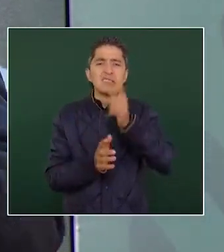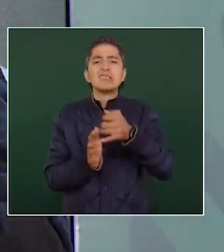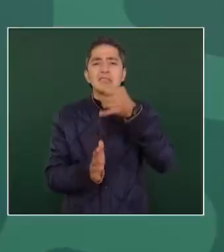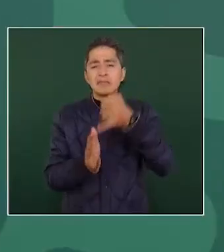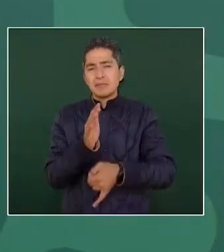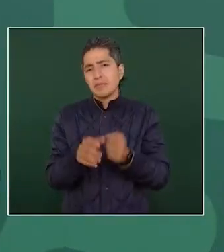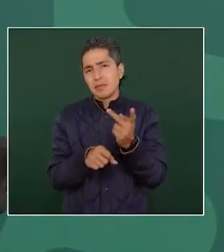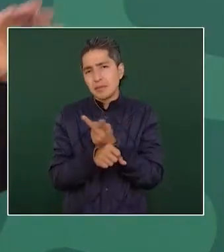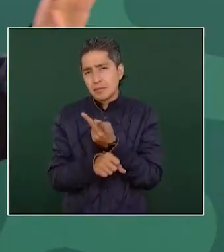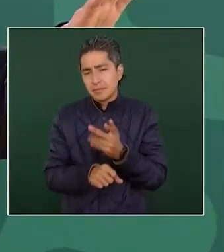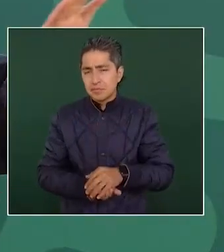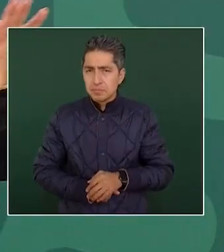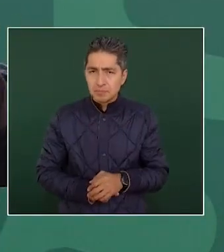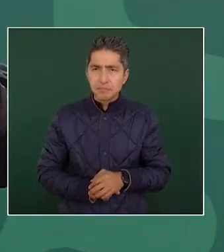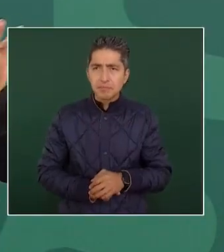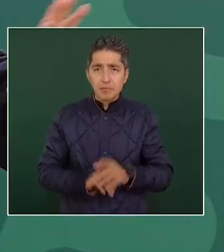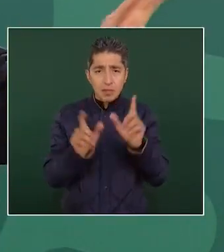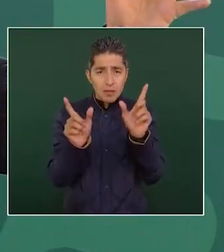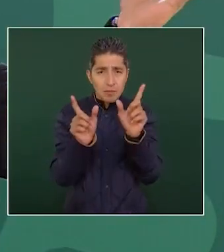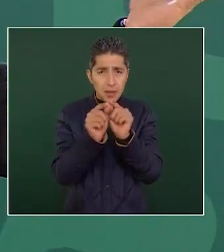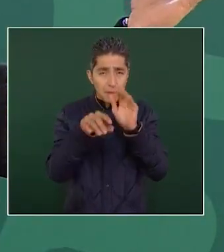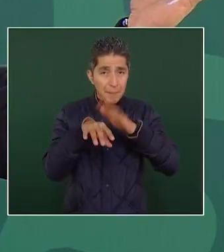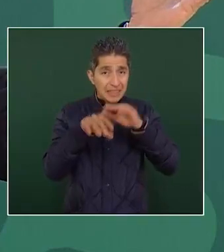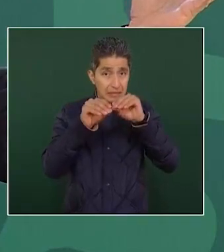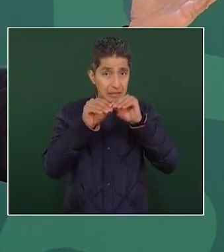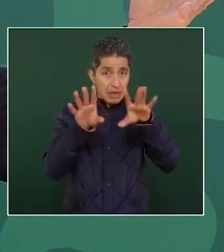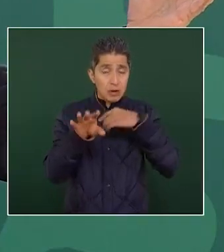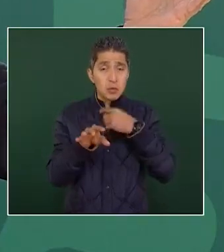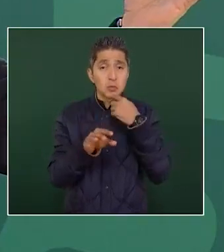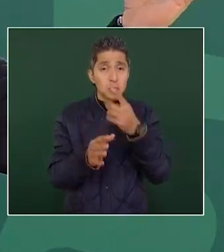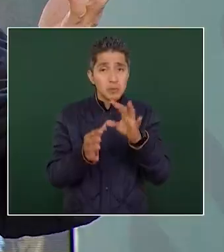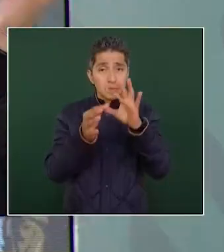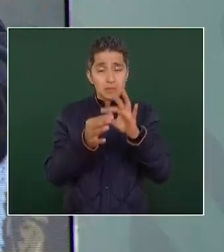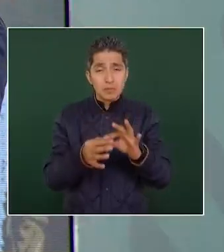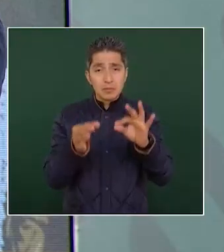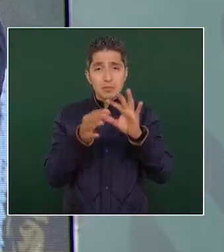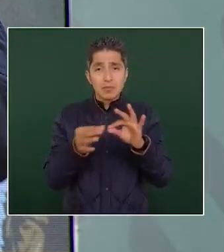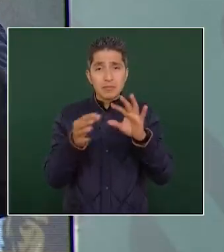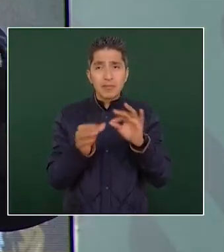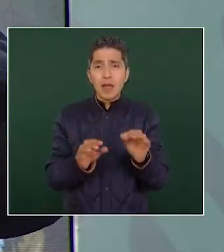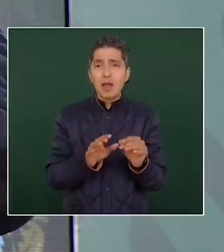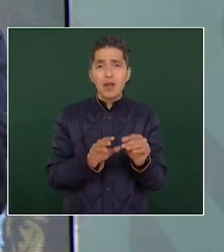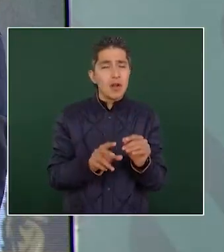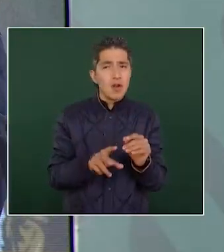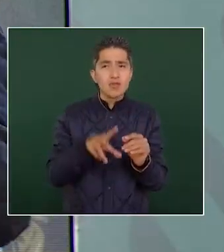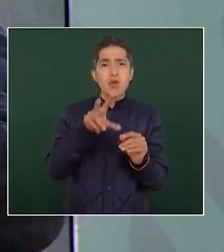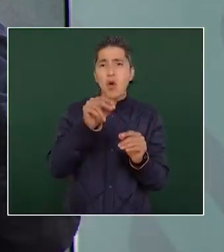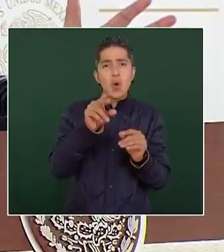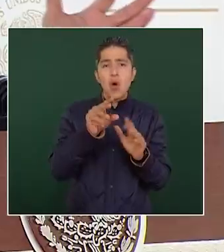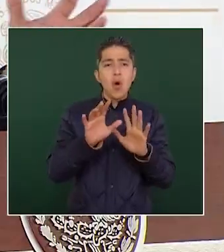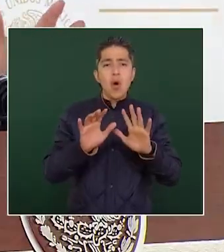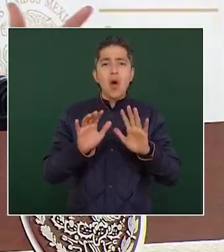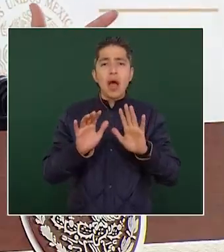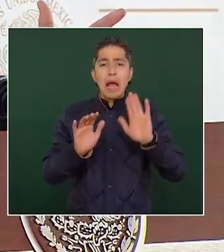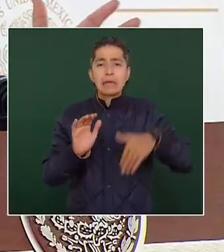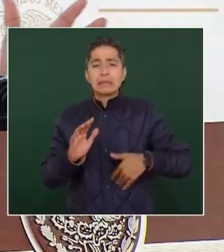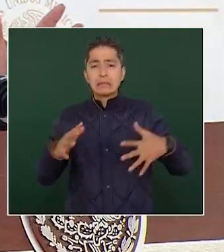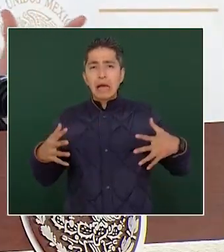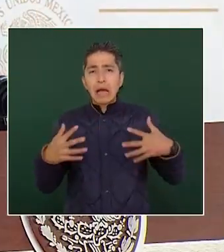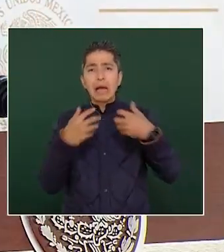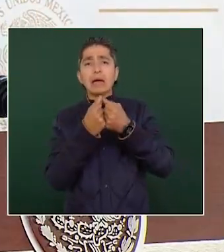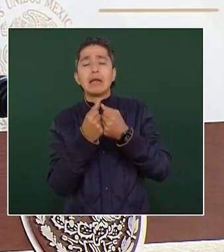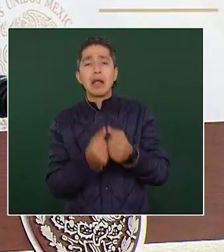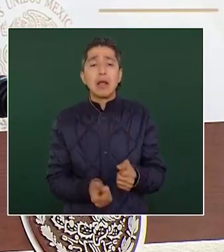que sucedió. Además, aclarando que no fue un choque de policías